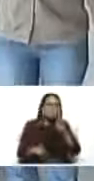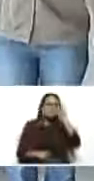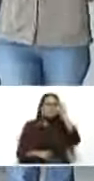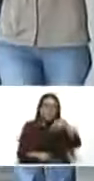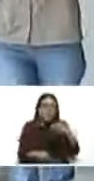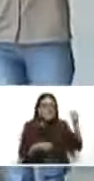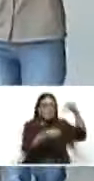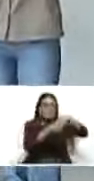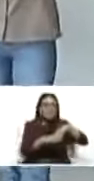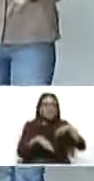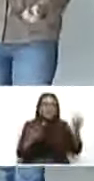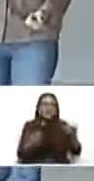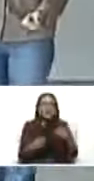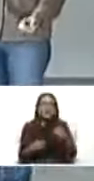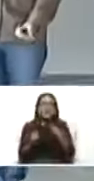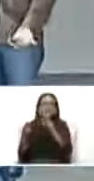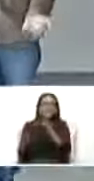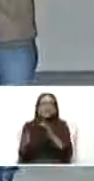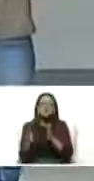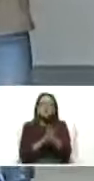Venezuela Mujer, porque tiene